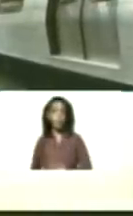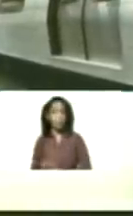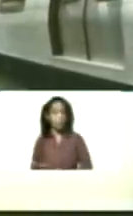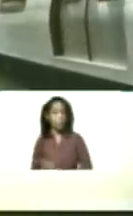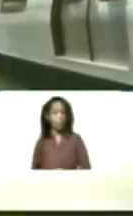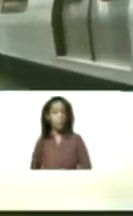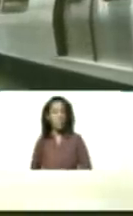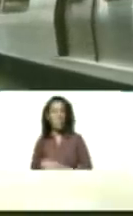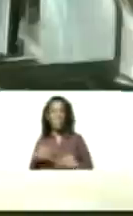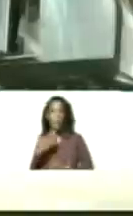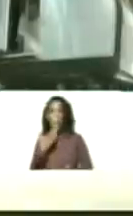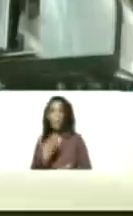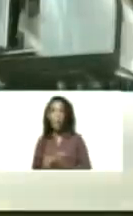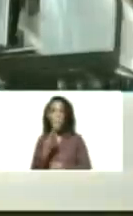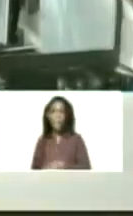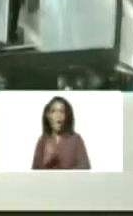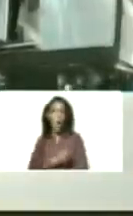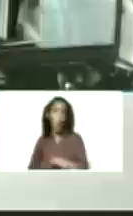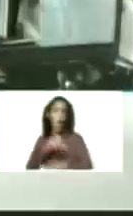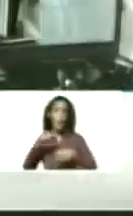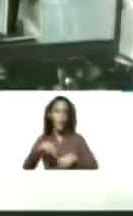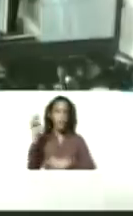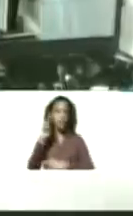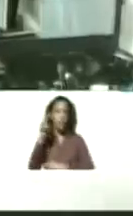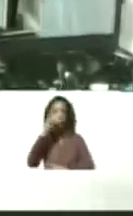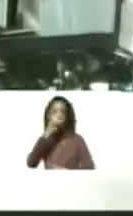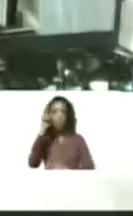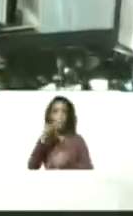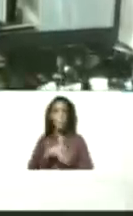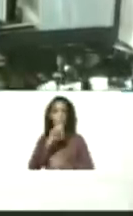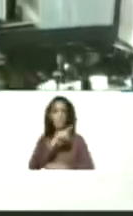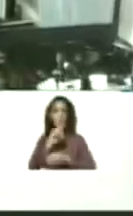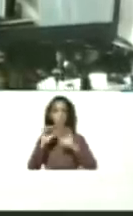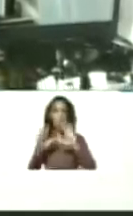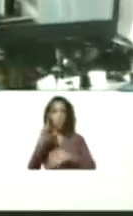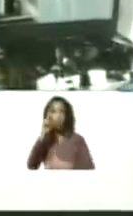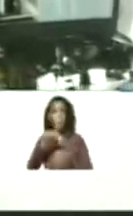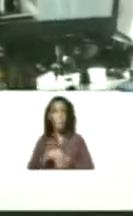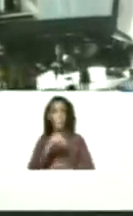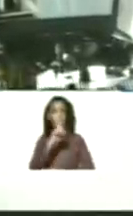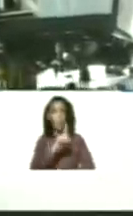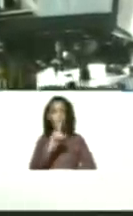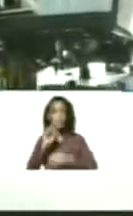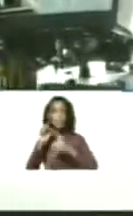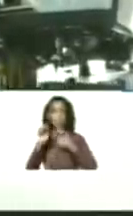Que pidieron lo peor para Venezuela en el año 2018, 19, 20.